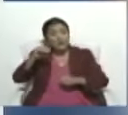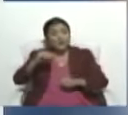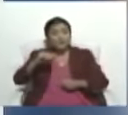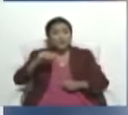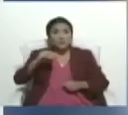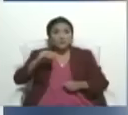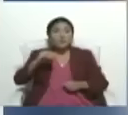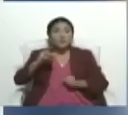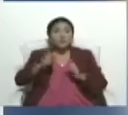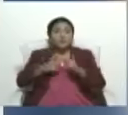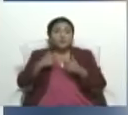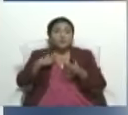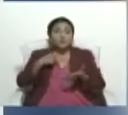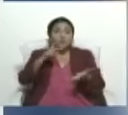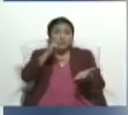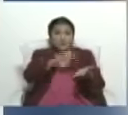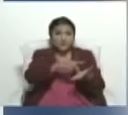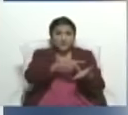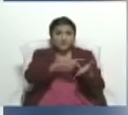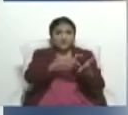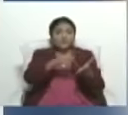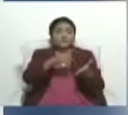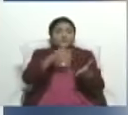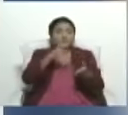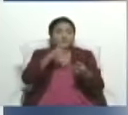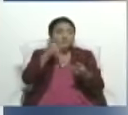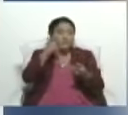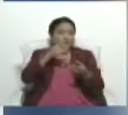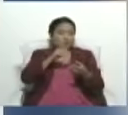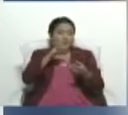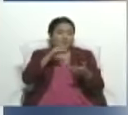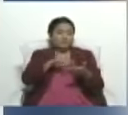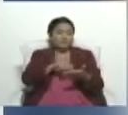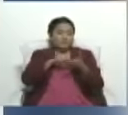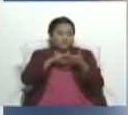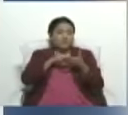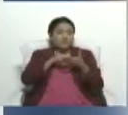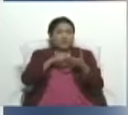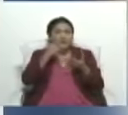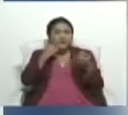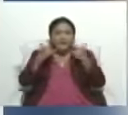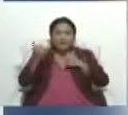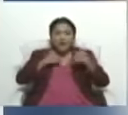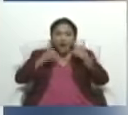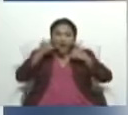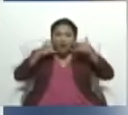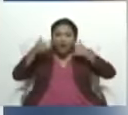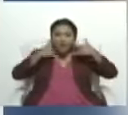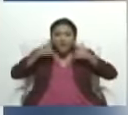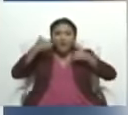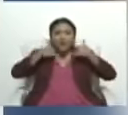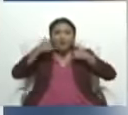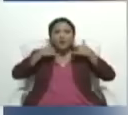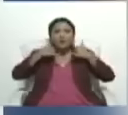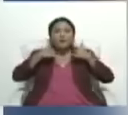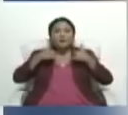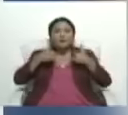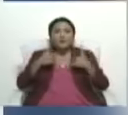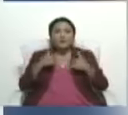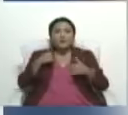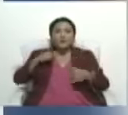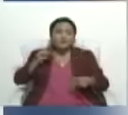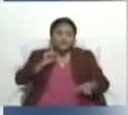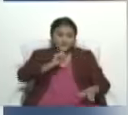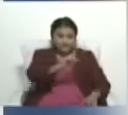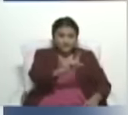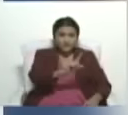llegar al colegio lo enciendo y bueno, recibo la llamada y me apersono al